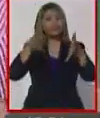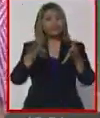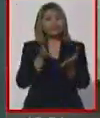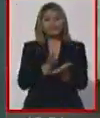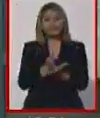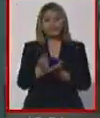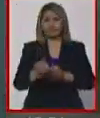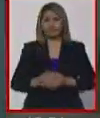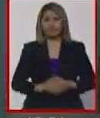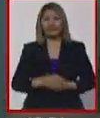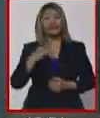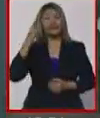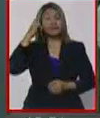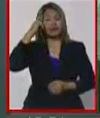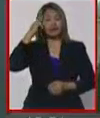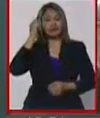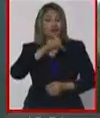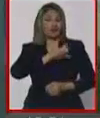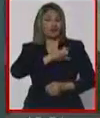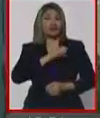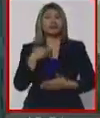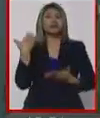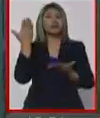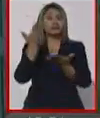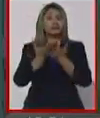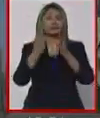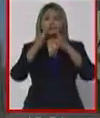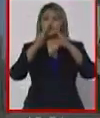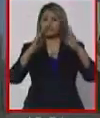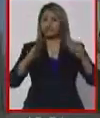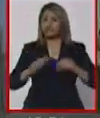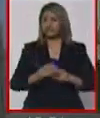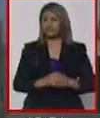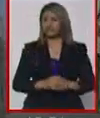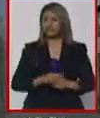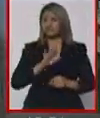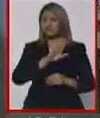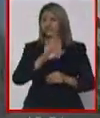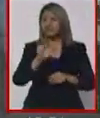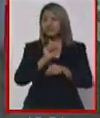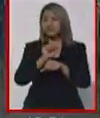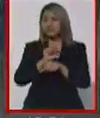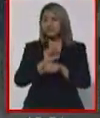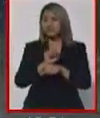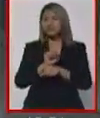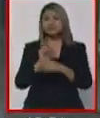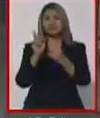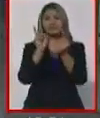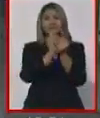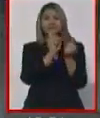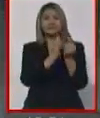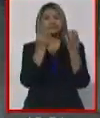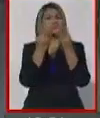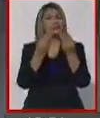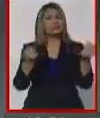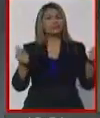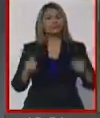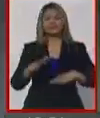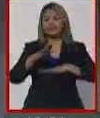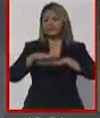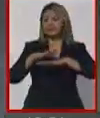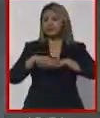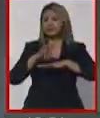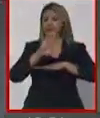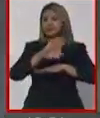mis derechos. Por este caso, la policía fue al domicilio del docente Herrera y también a su fuente de trabajo, donde no fue encontrado, por lo cual